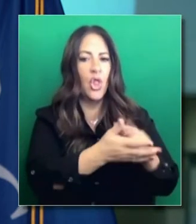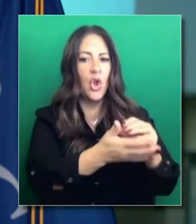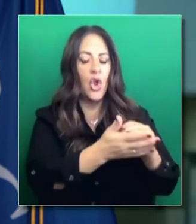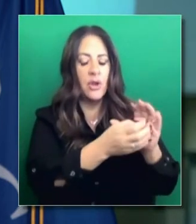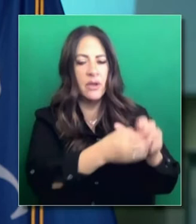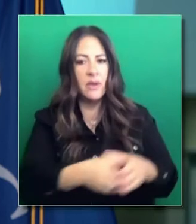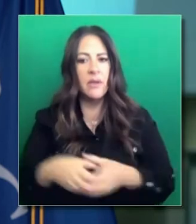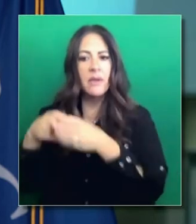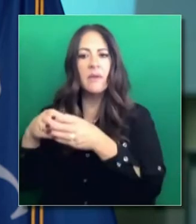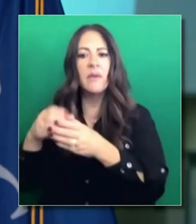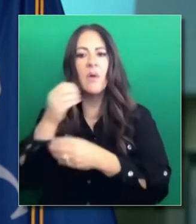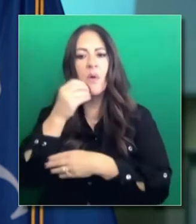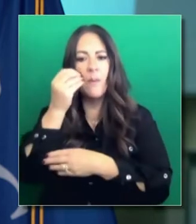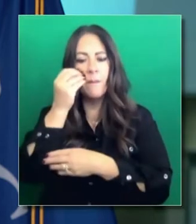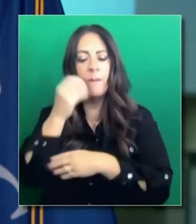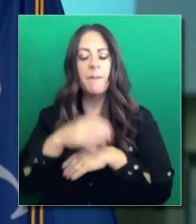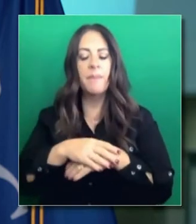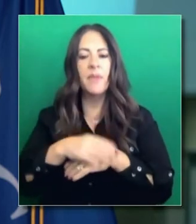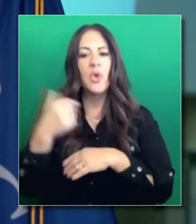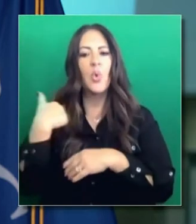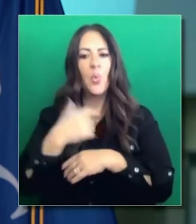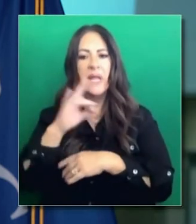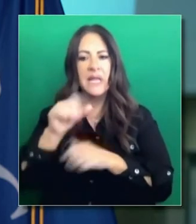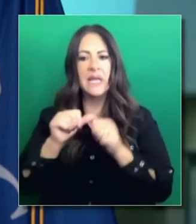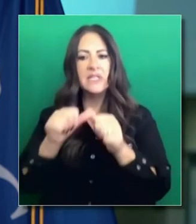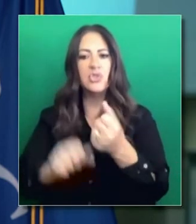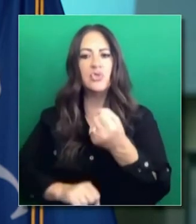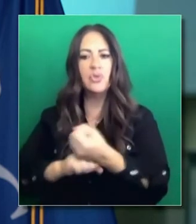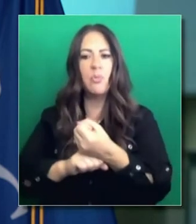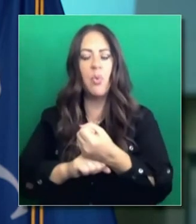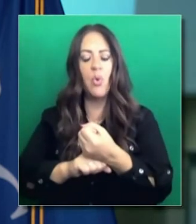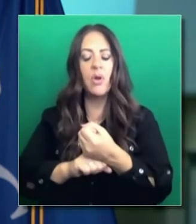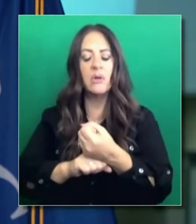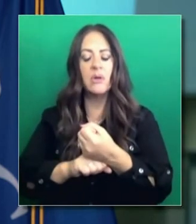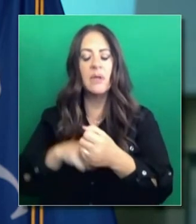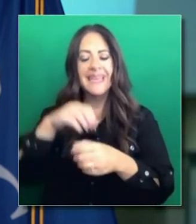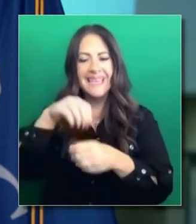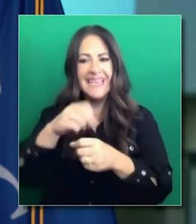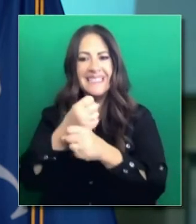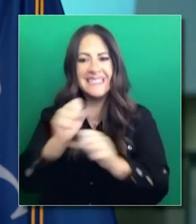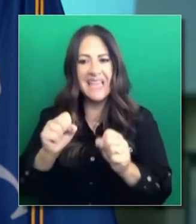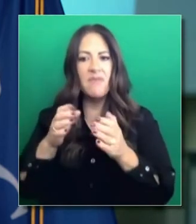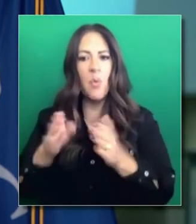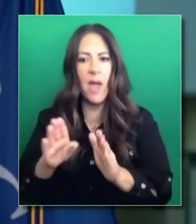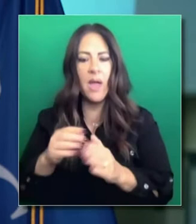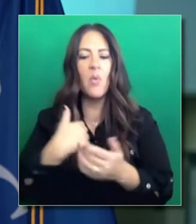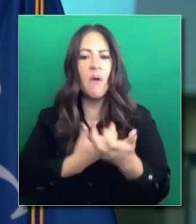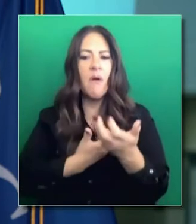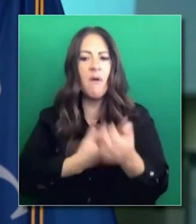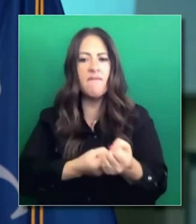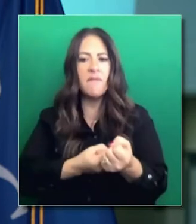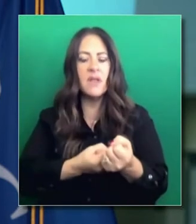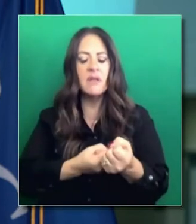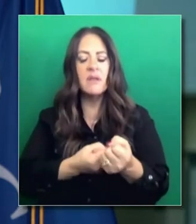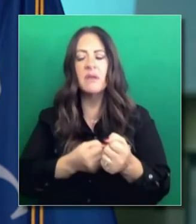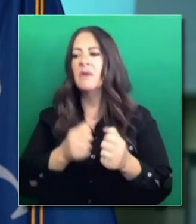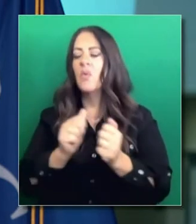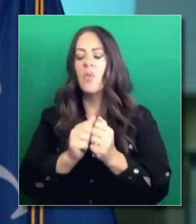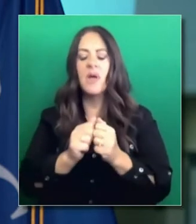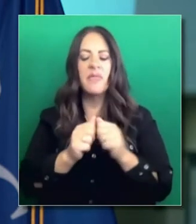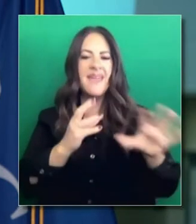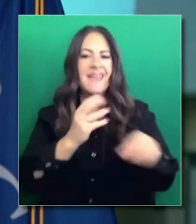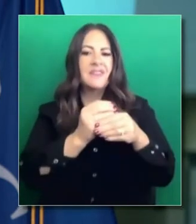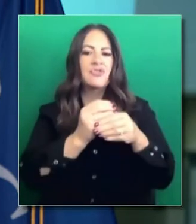pautas en mayo. Y en nosotros hemos podido avanzar este apoyo de una forma sin riesgo. Estamos confiados en nuestra